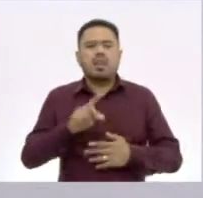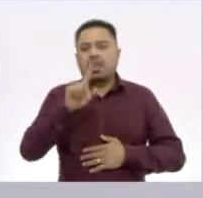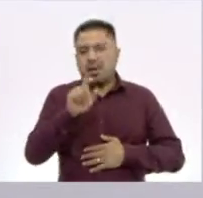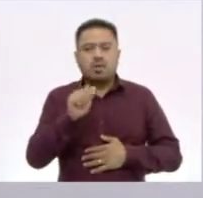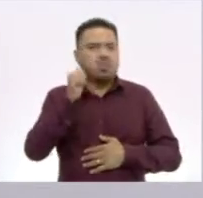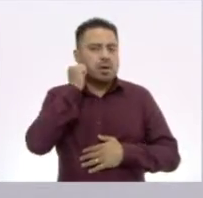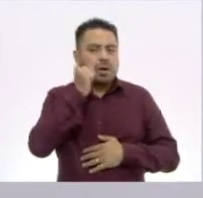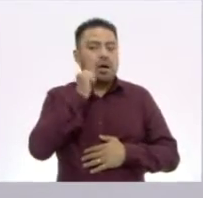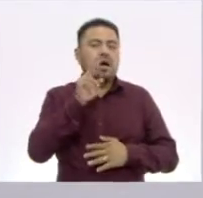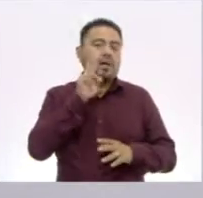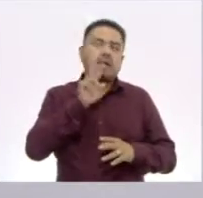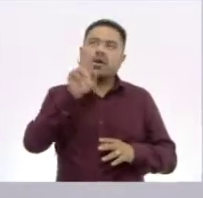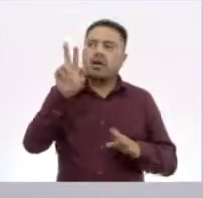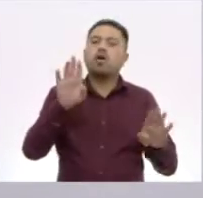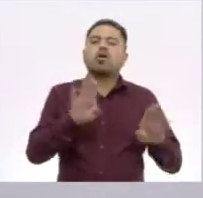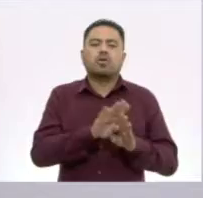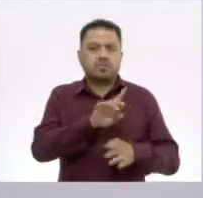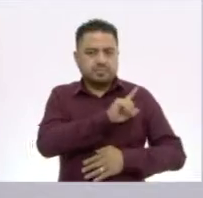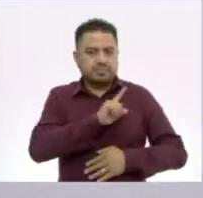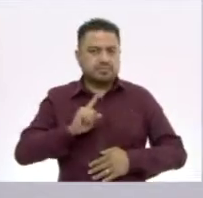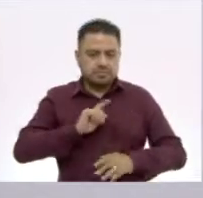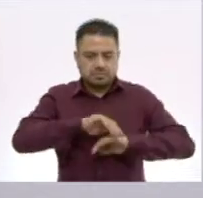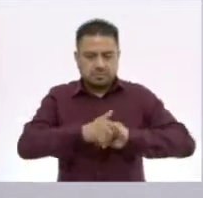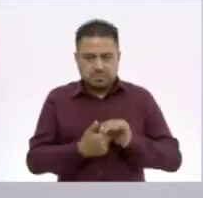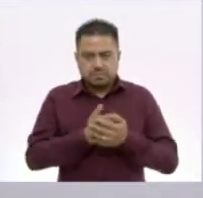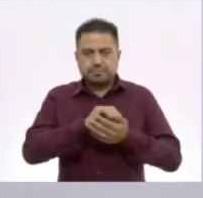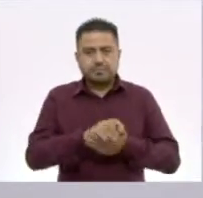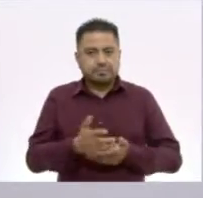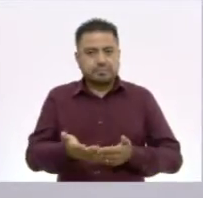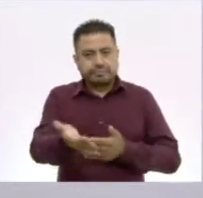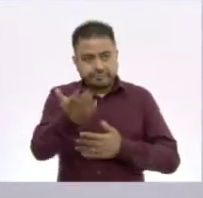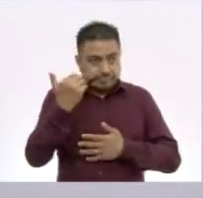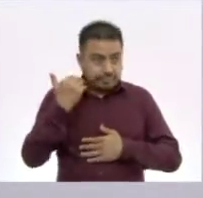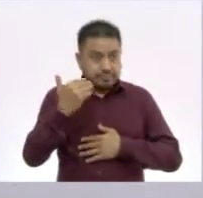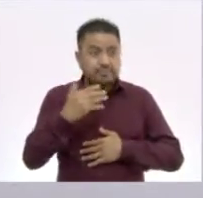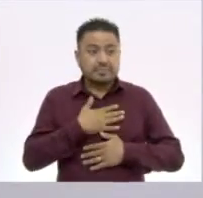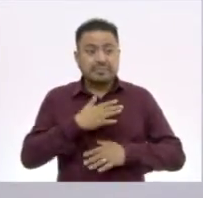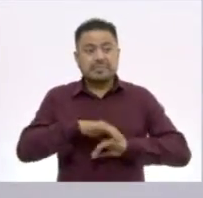vamos a ver cómo hay que lavarnos las manos y